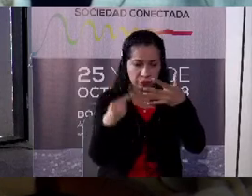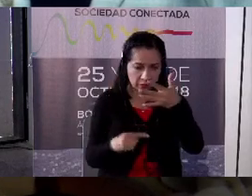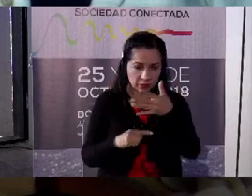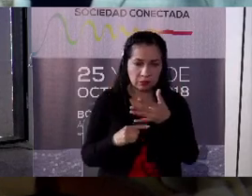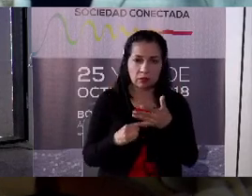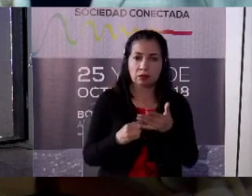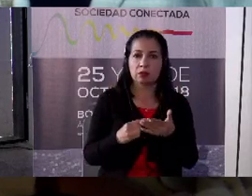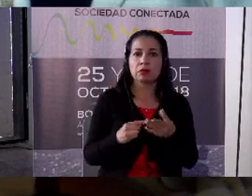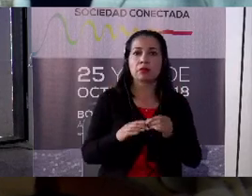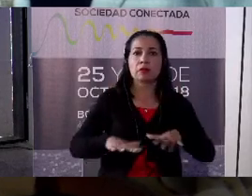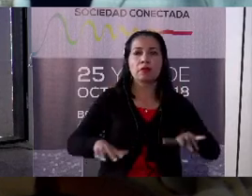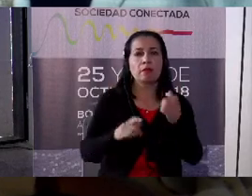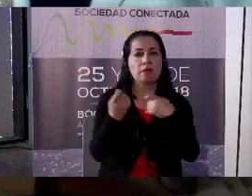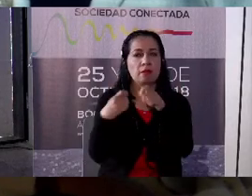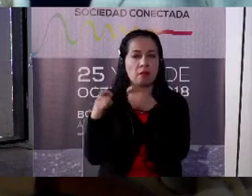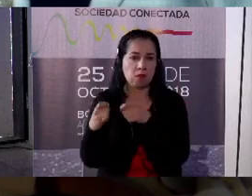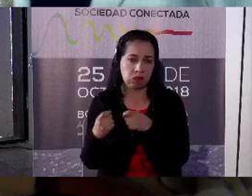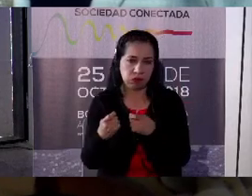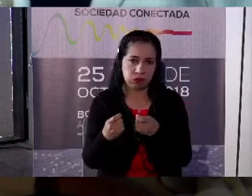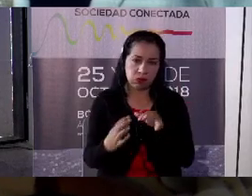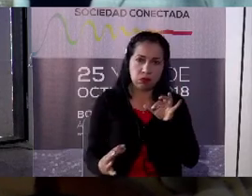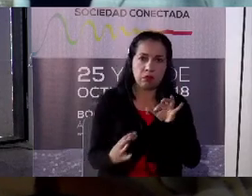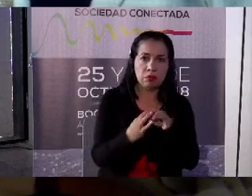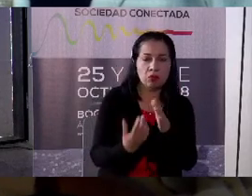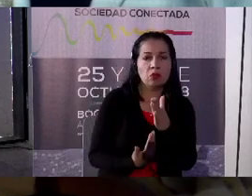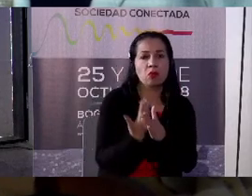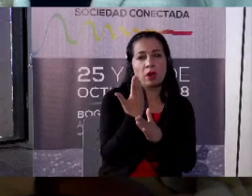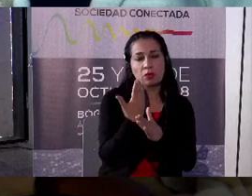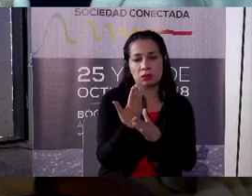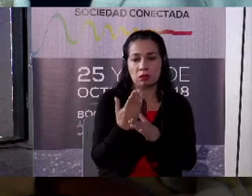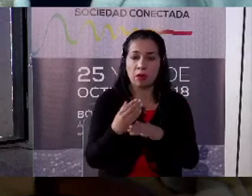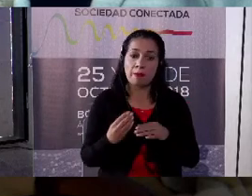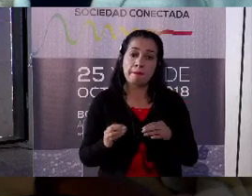mercado nuevos y existentes obiamente la creación de nuevos